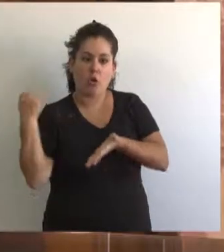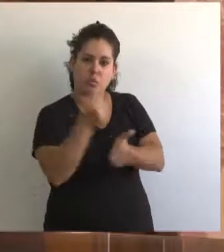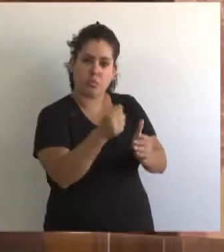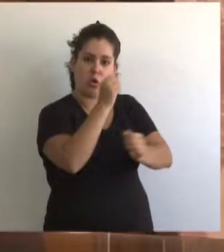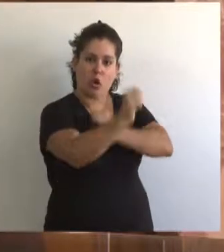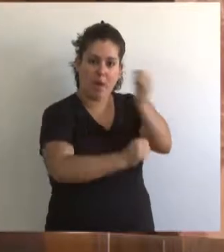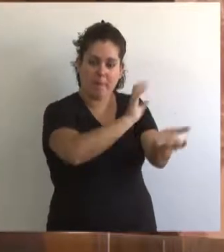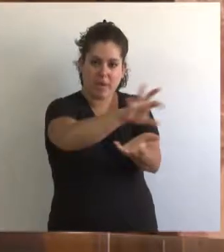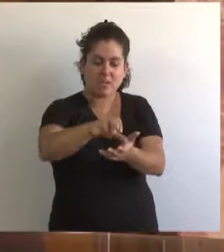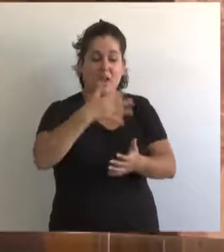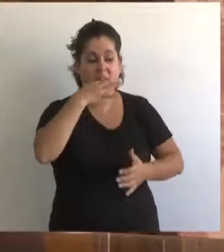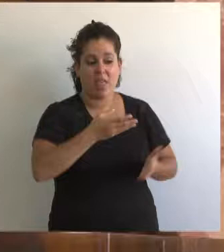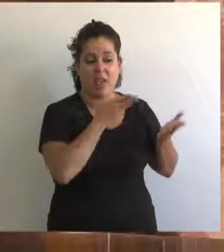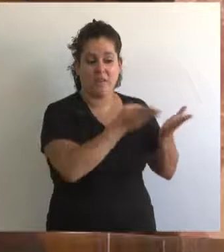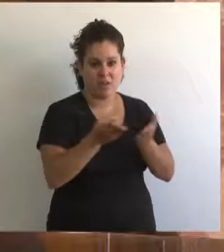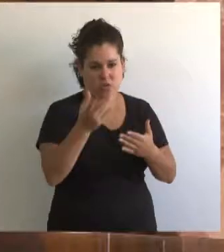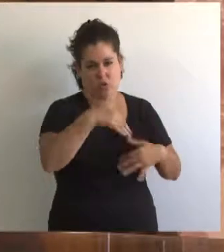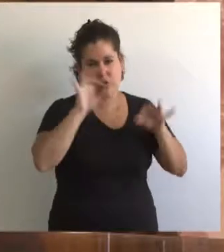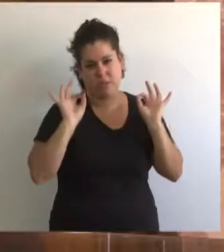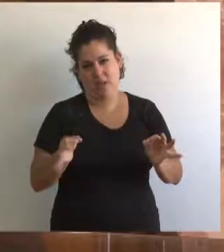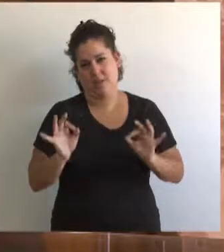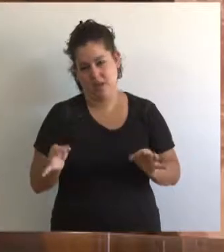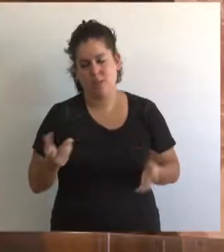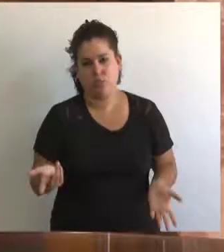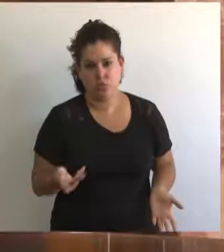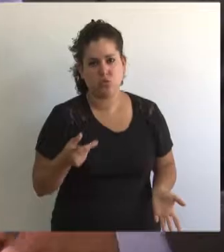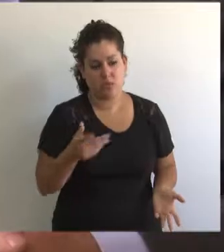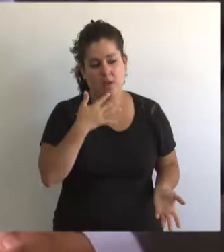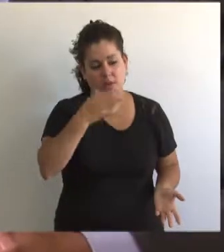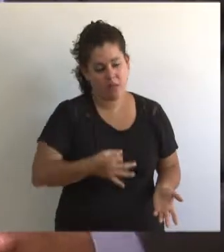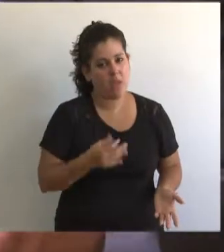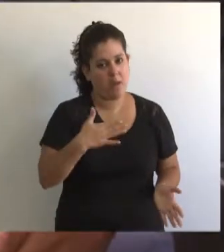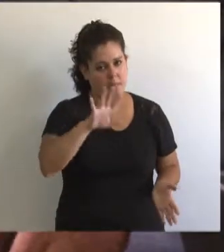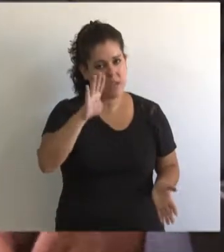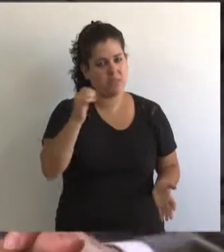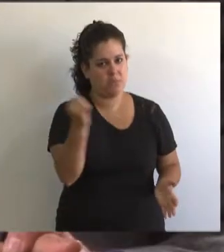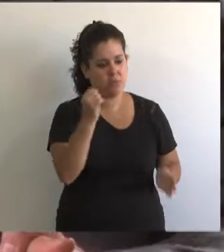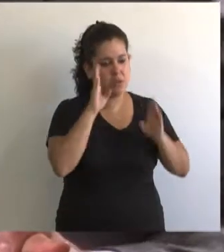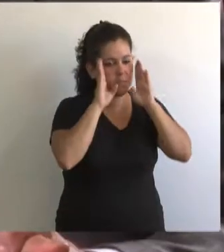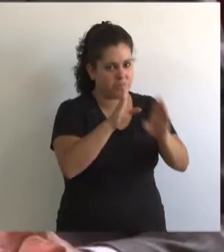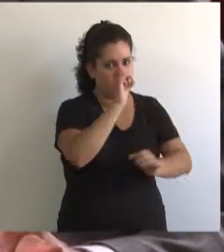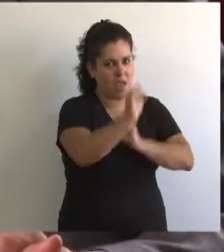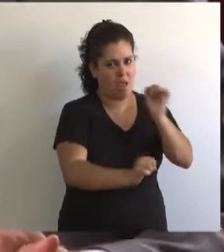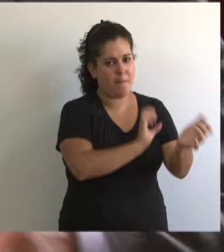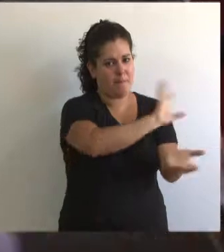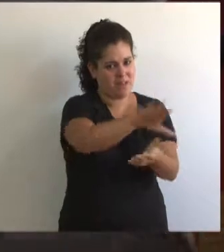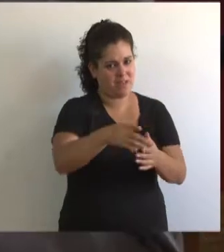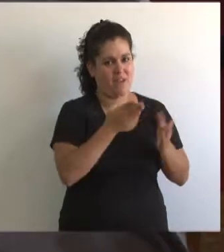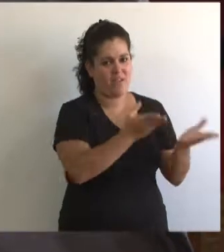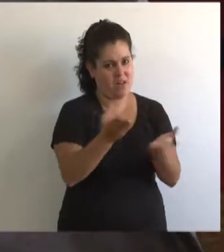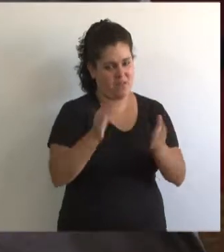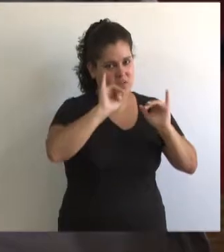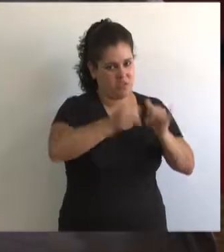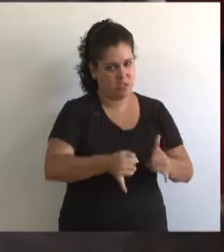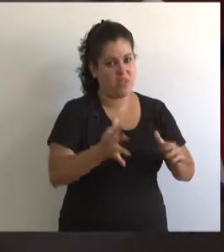las empresas ha beneficiado, y creo que esto todos lo sabemos, de manera mucho más importante al sector empresario y en